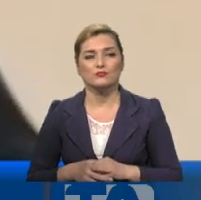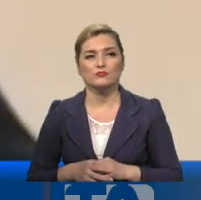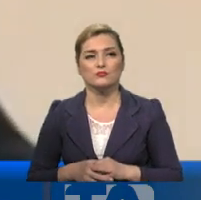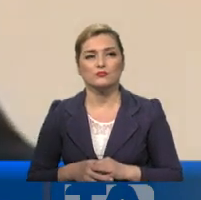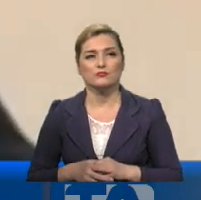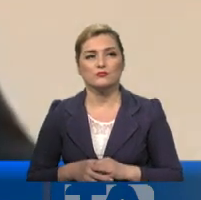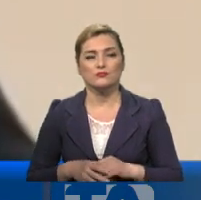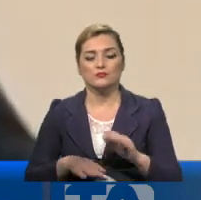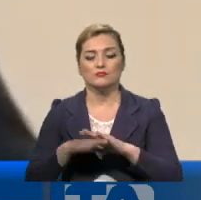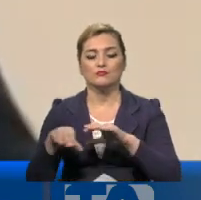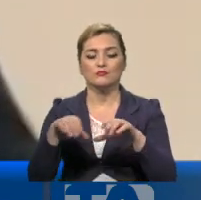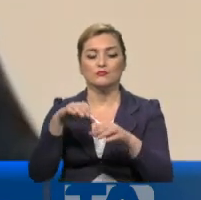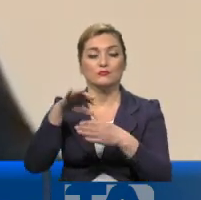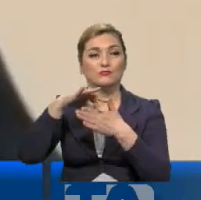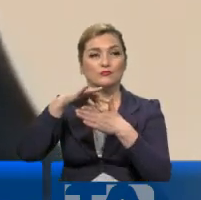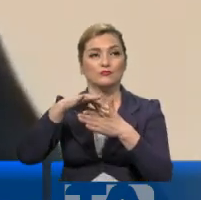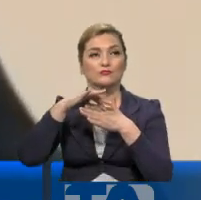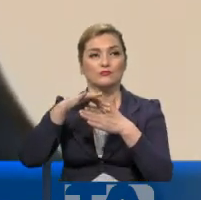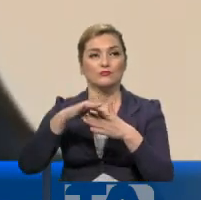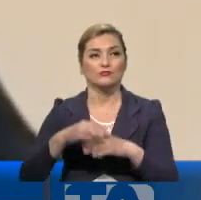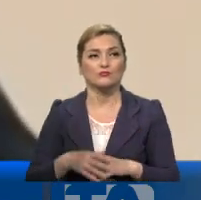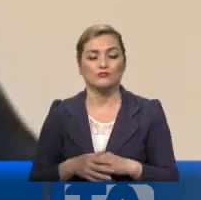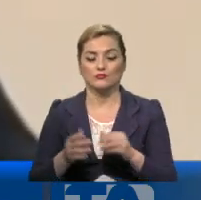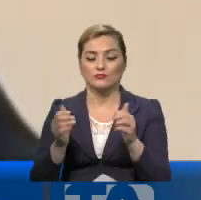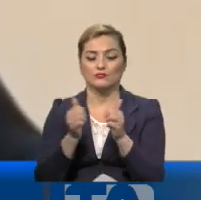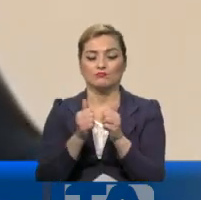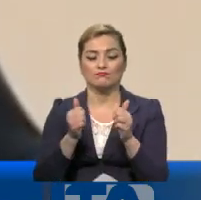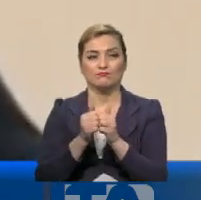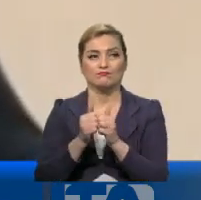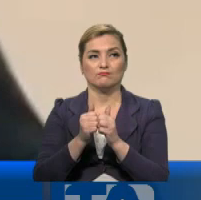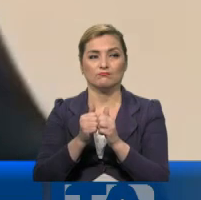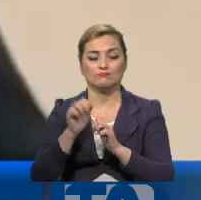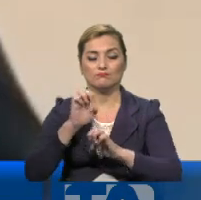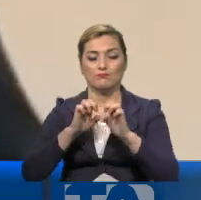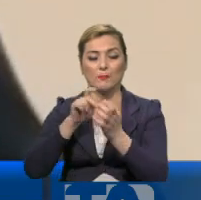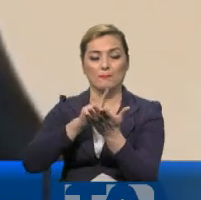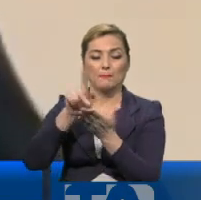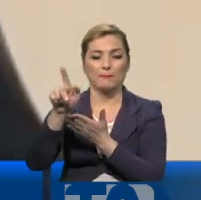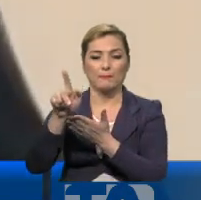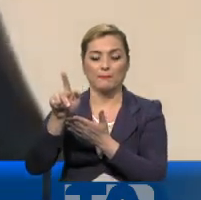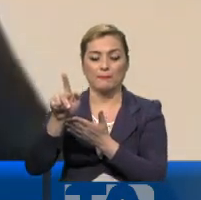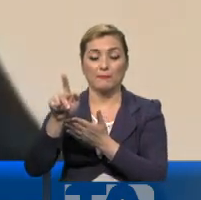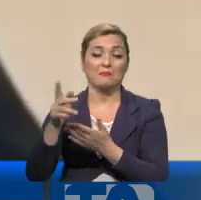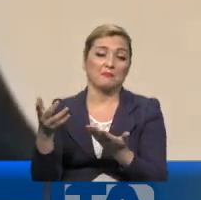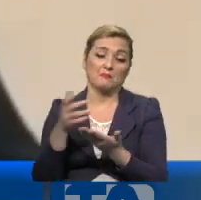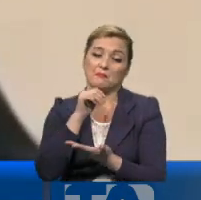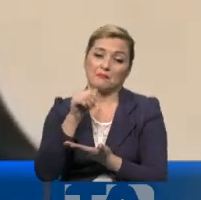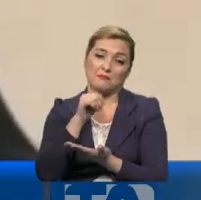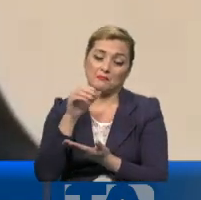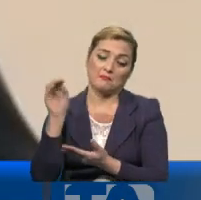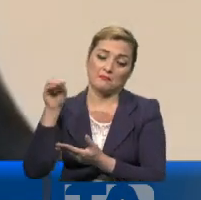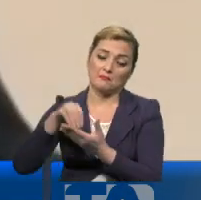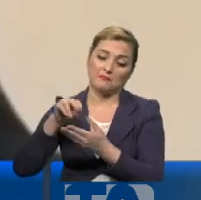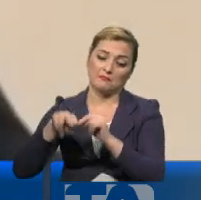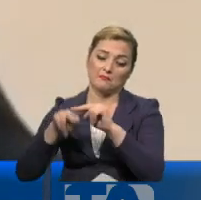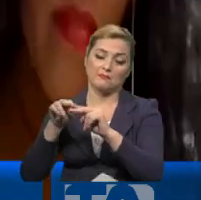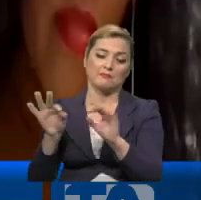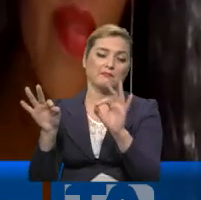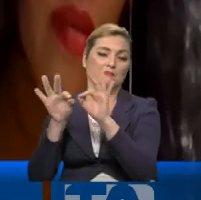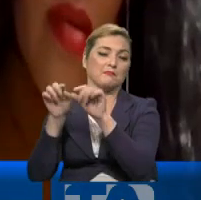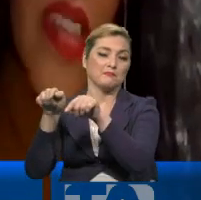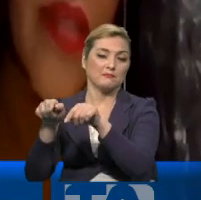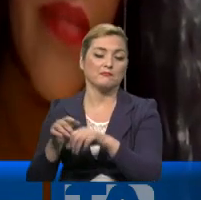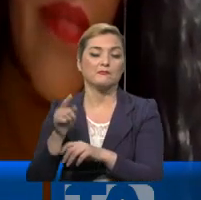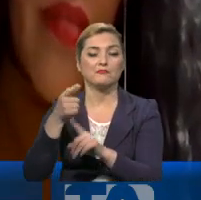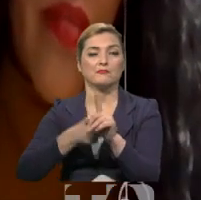las actividades pendientes, es la instalación de los equipos validadores de recaudo que se tiene previsto precisamente para el mes de octubre.